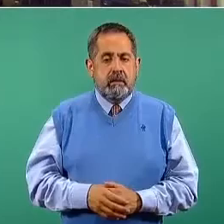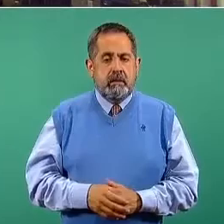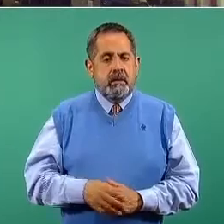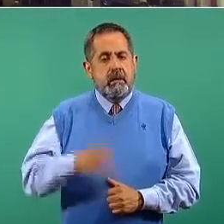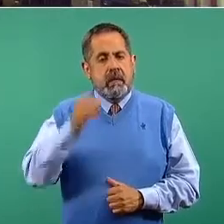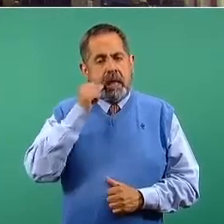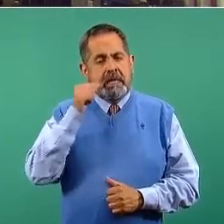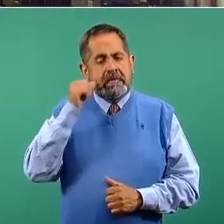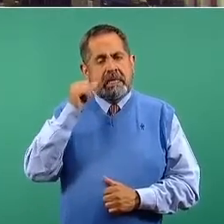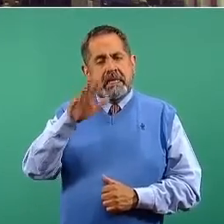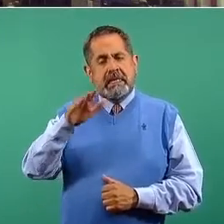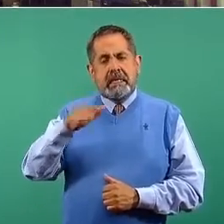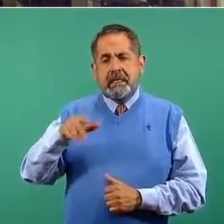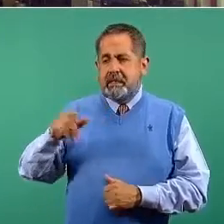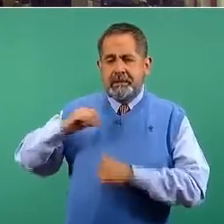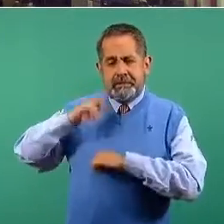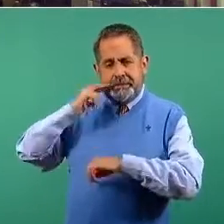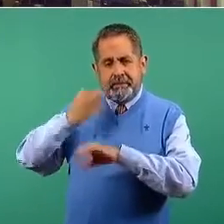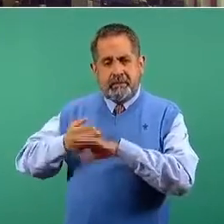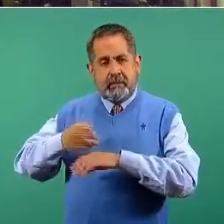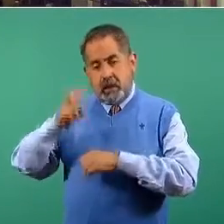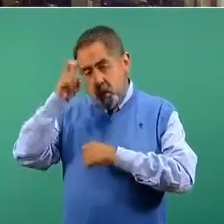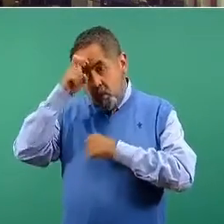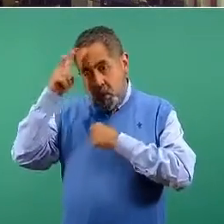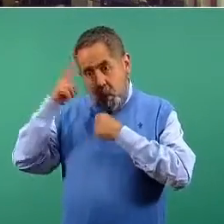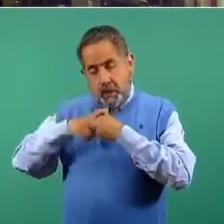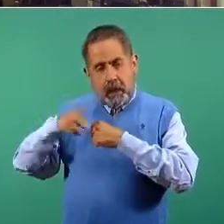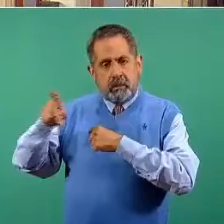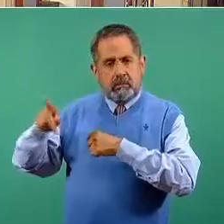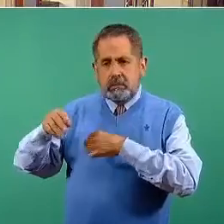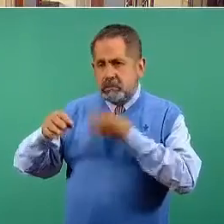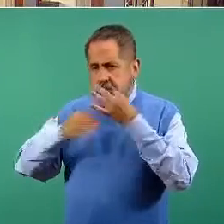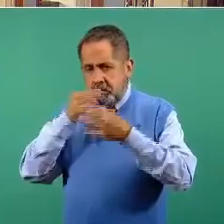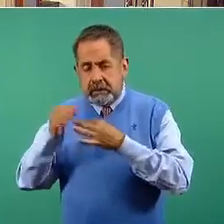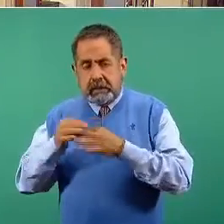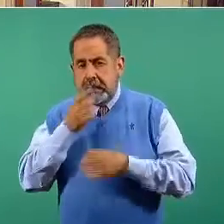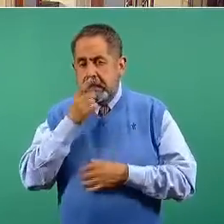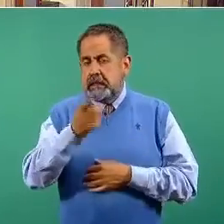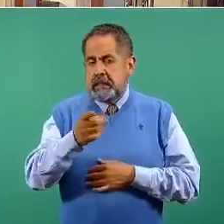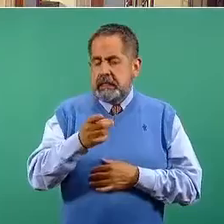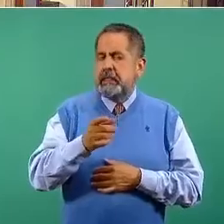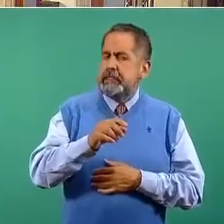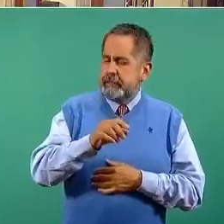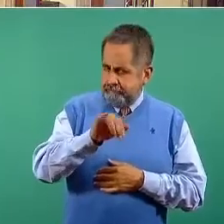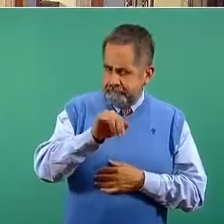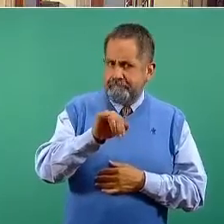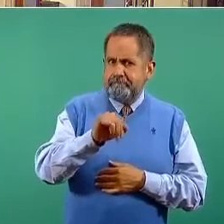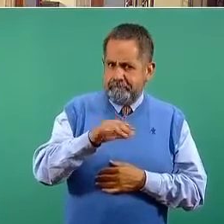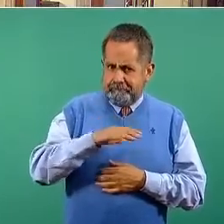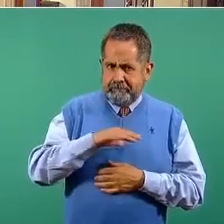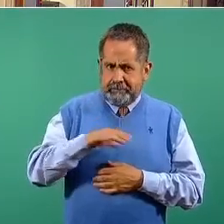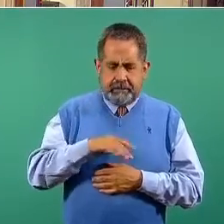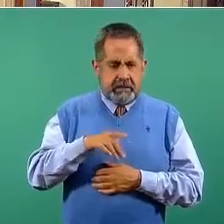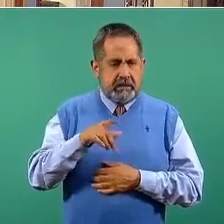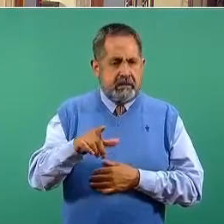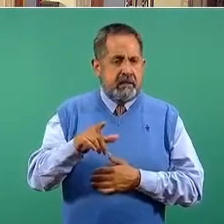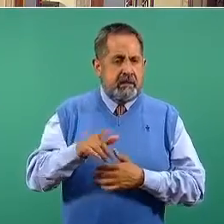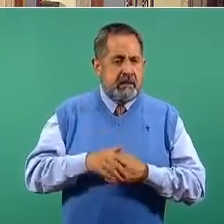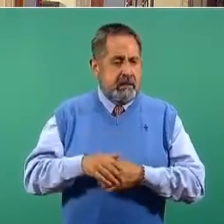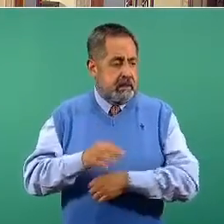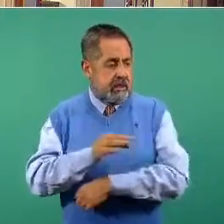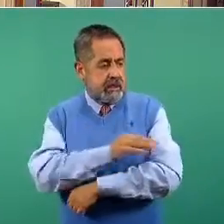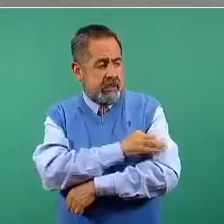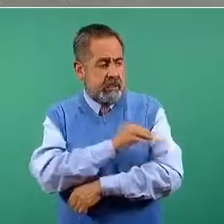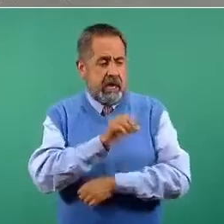Ayer el responsable de la estrategia de vacunación de la Agencia Europea de Medicamentos decía que sí había una fuerte relación entre la vacuna